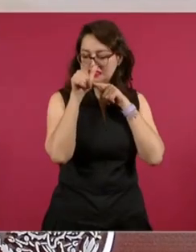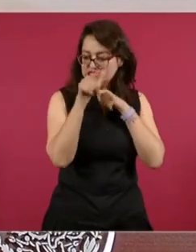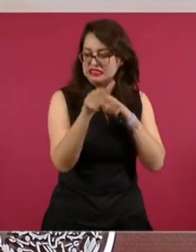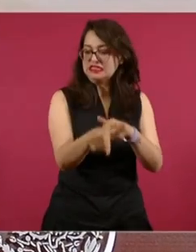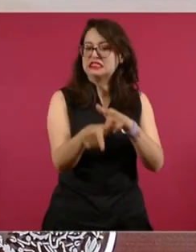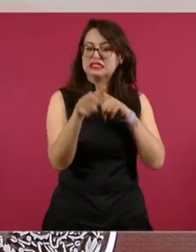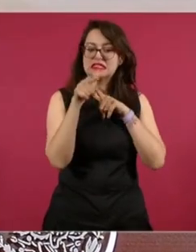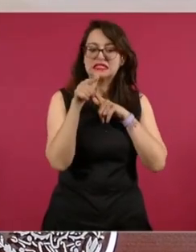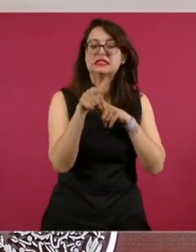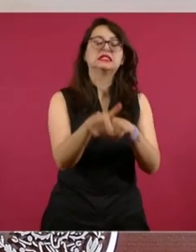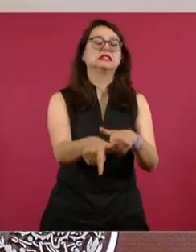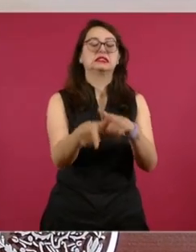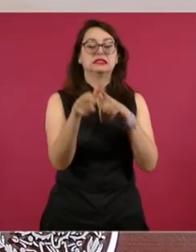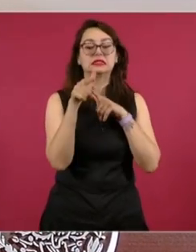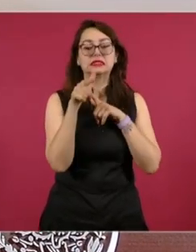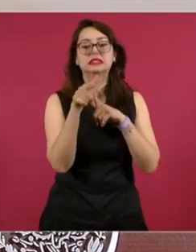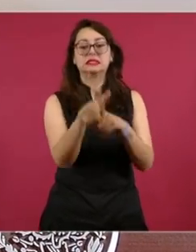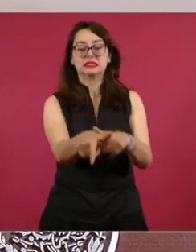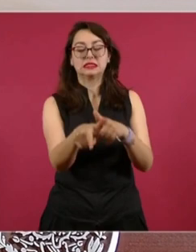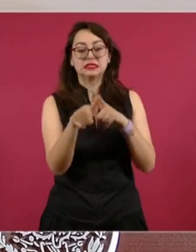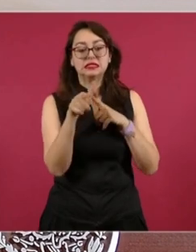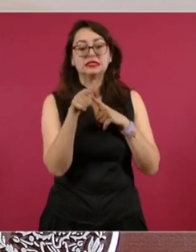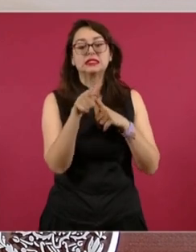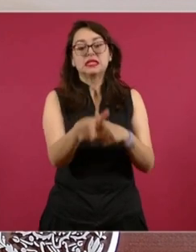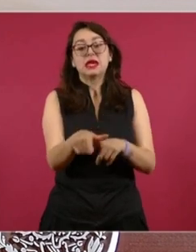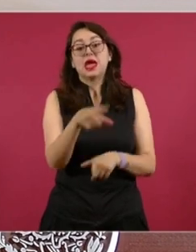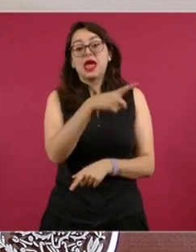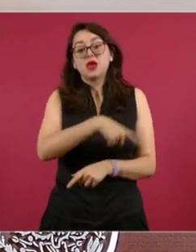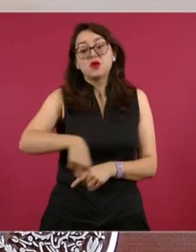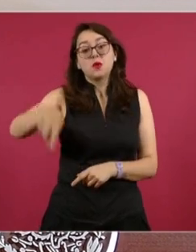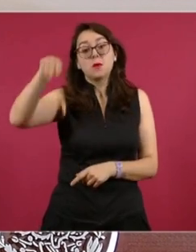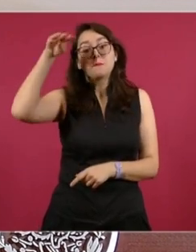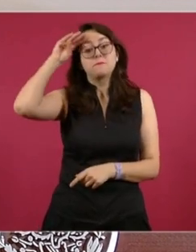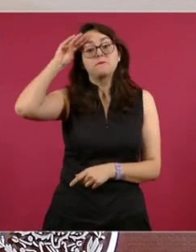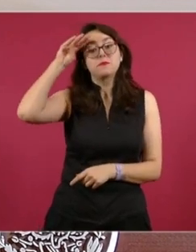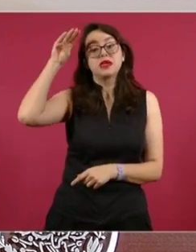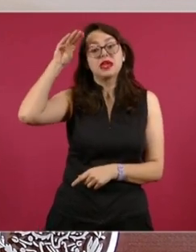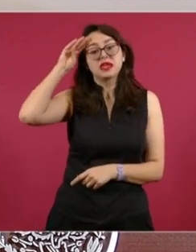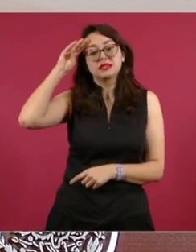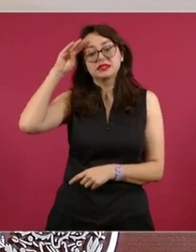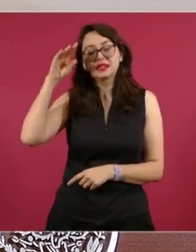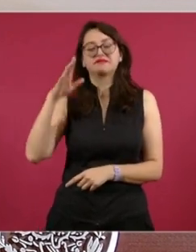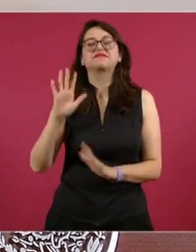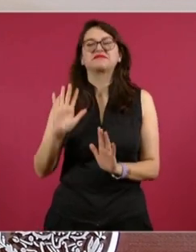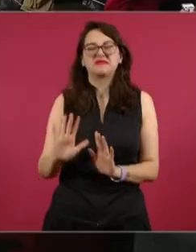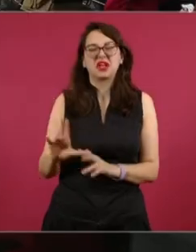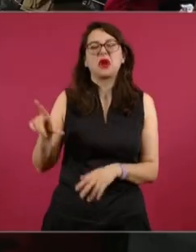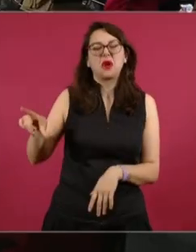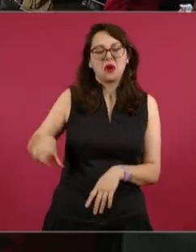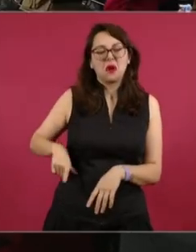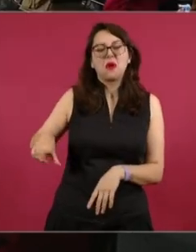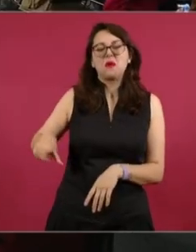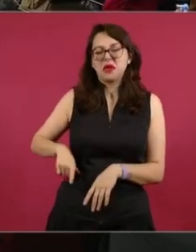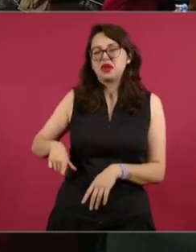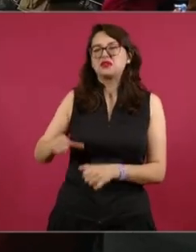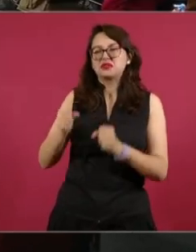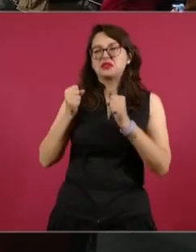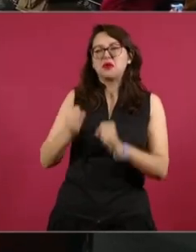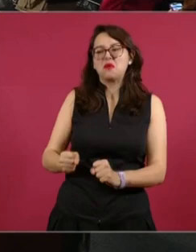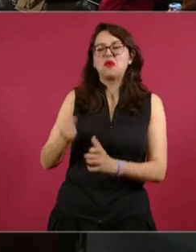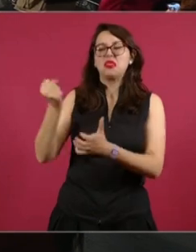aferrando a mantenerla pensando que nosotros íbamos a actuar como Zedillo,